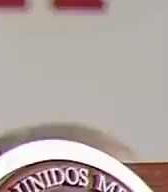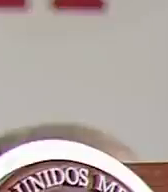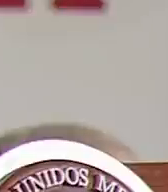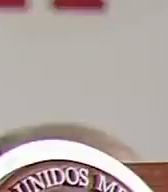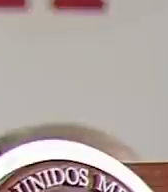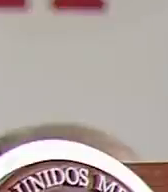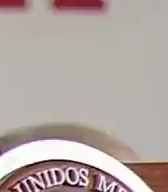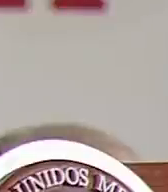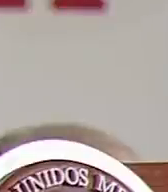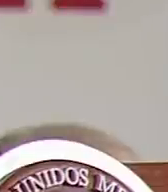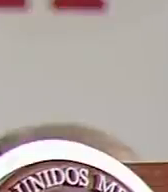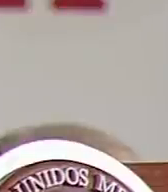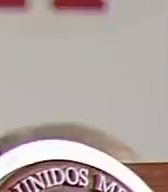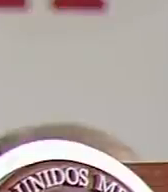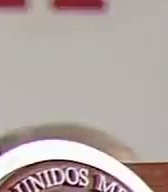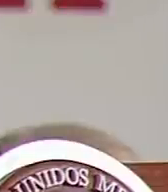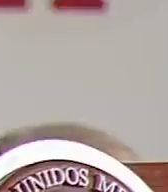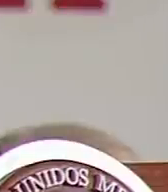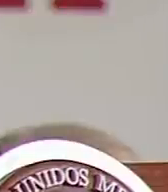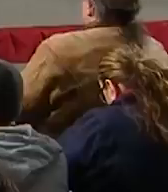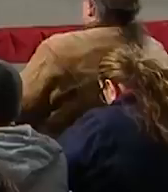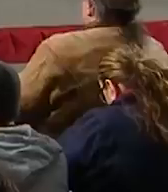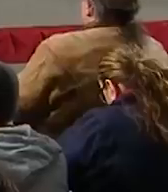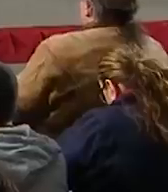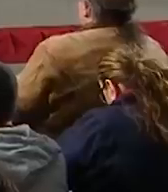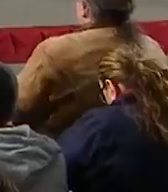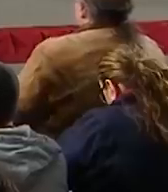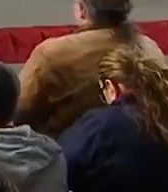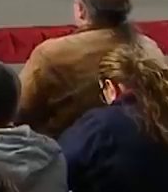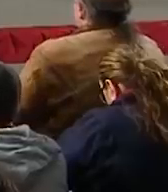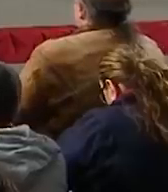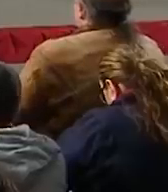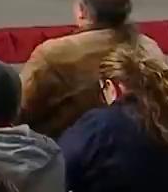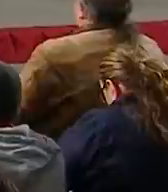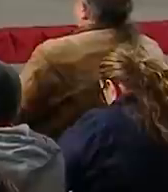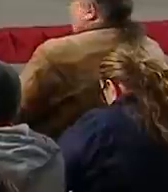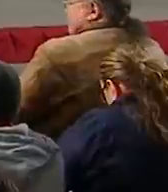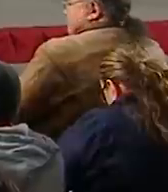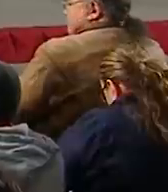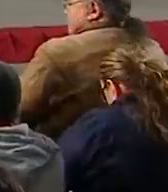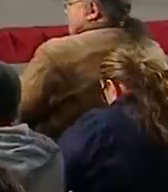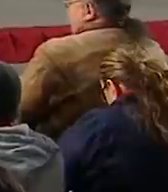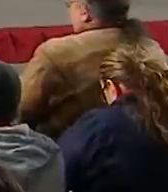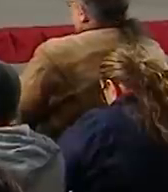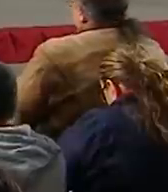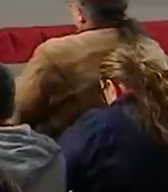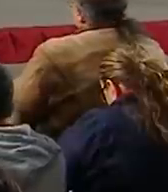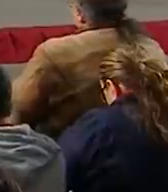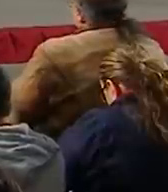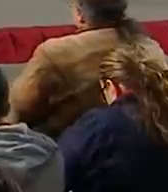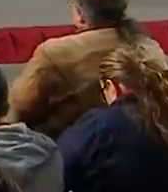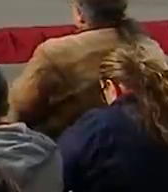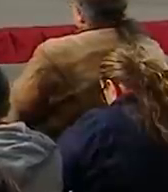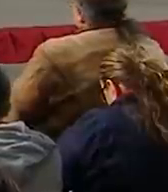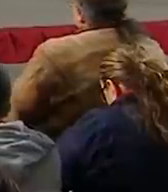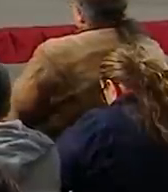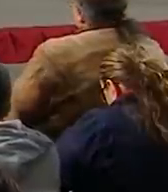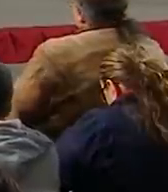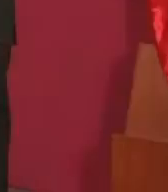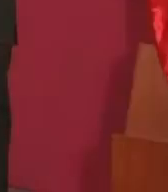participación de la sociedad y en conjunto con el gobierno, con las instancias del Estado mexicano, para acabar con este flagelo. Por